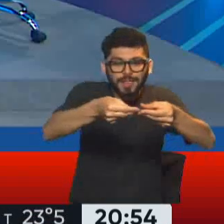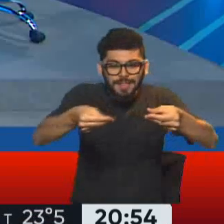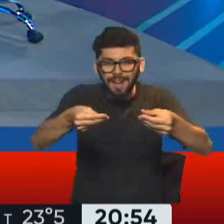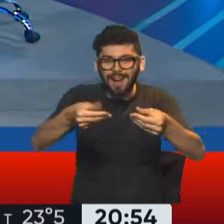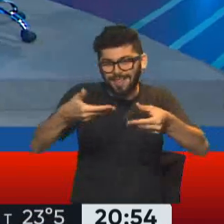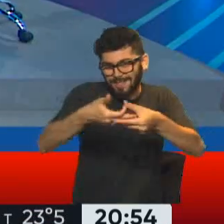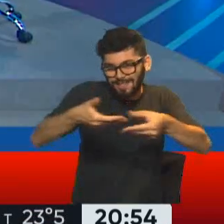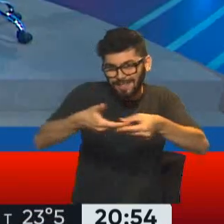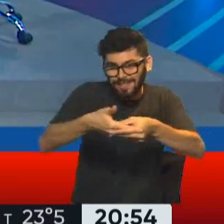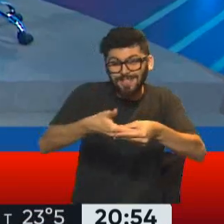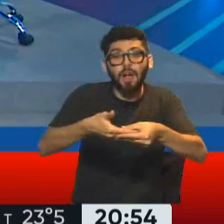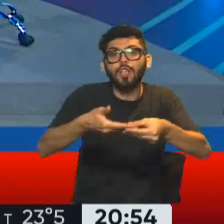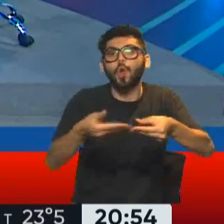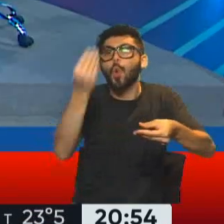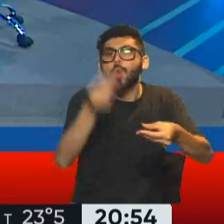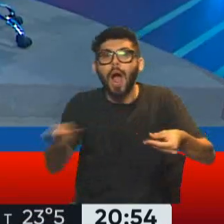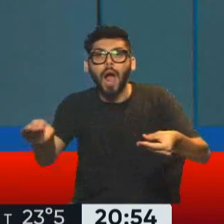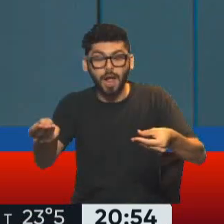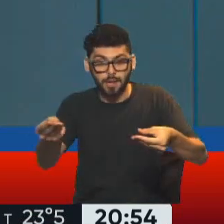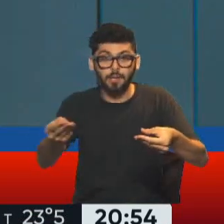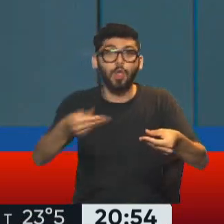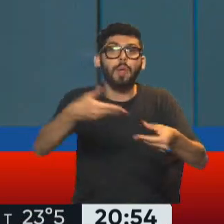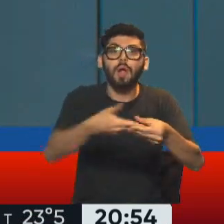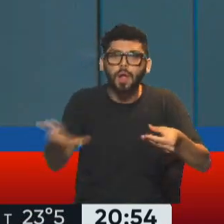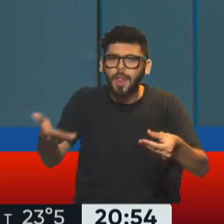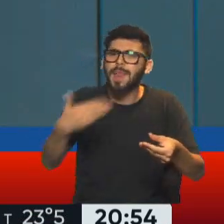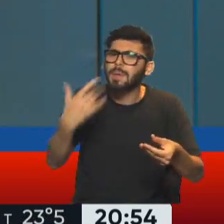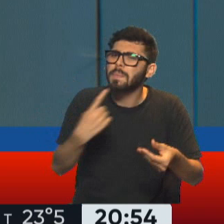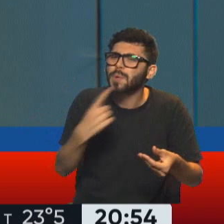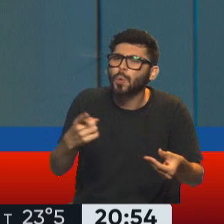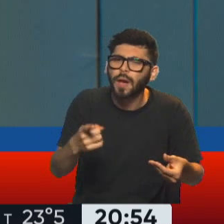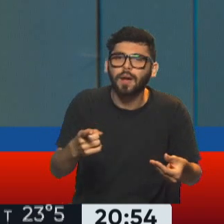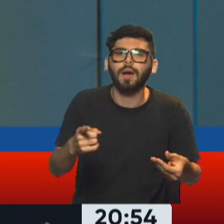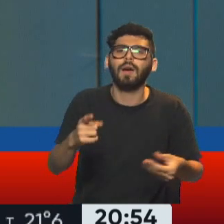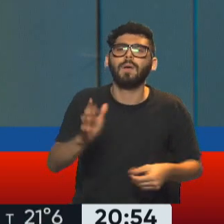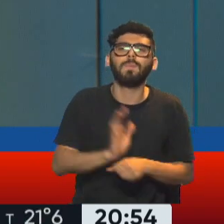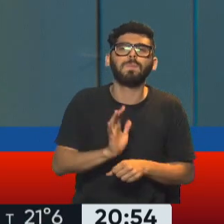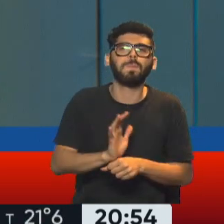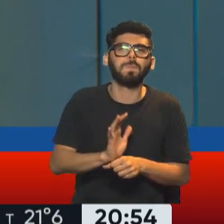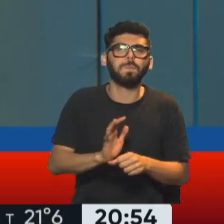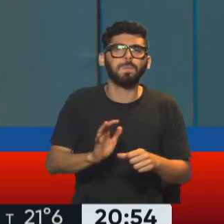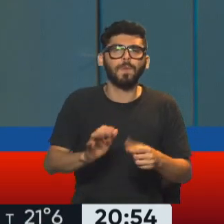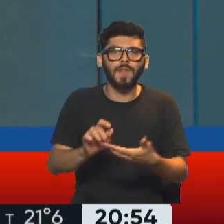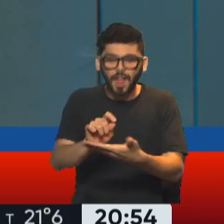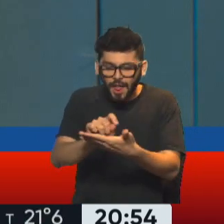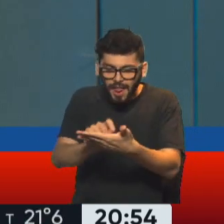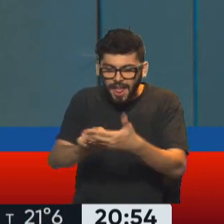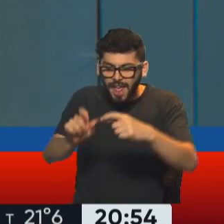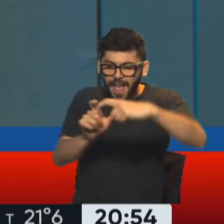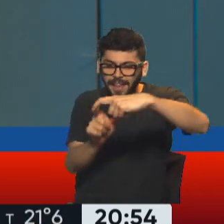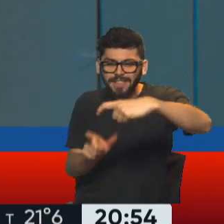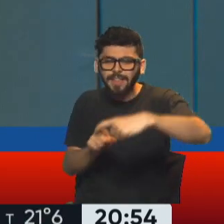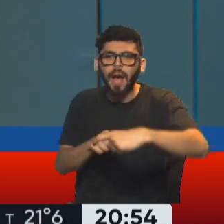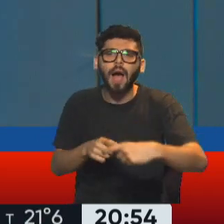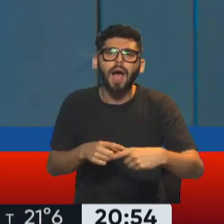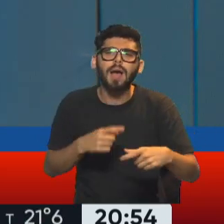los blisters empezaron a contestar la siguiente pregunta. ¿Qué es lo más importante de esta receta? Claro,